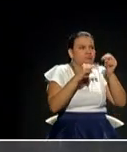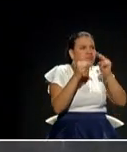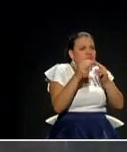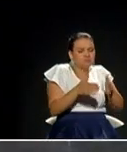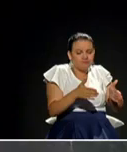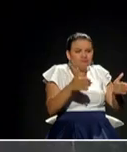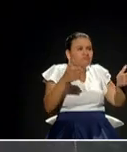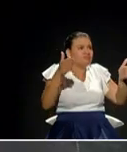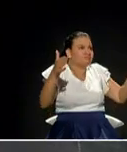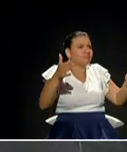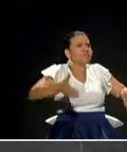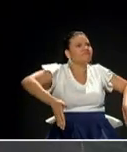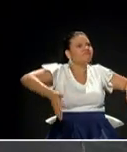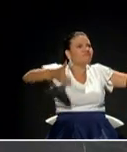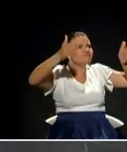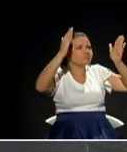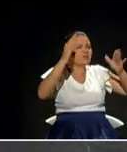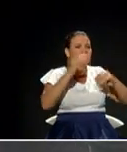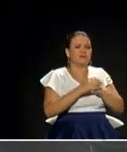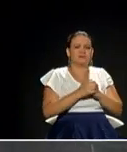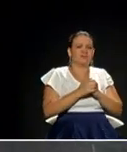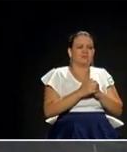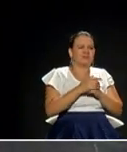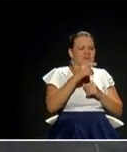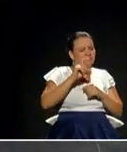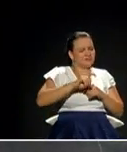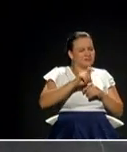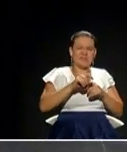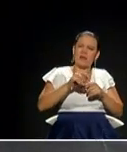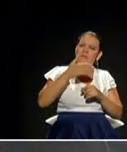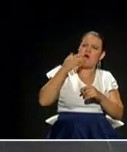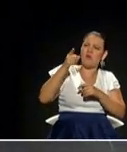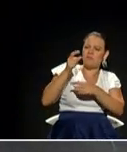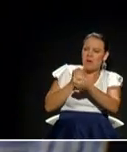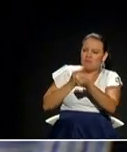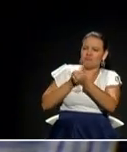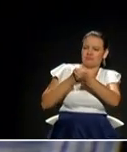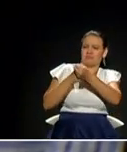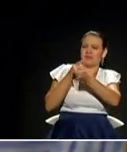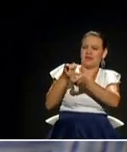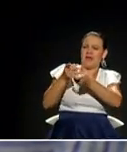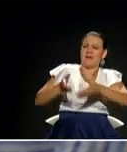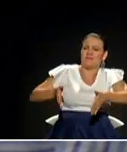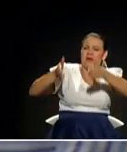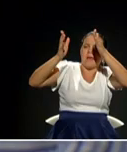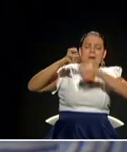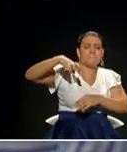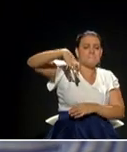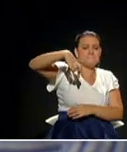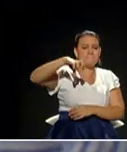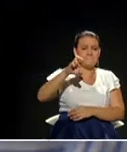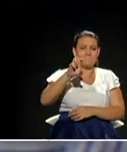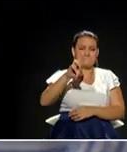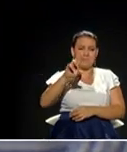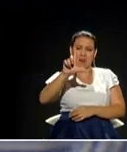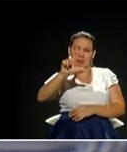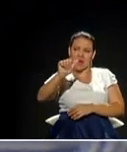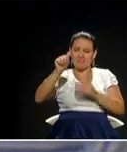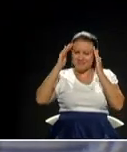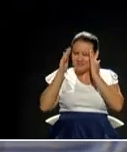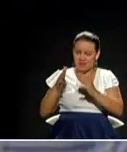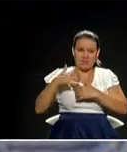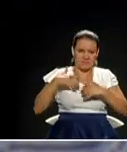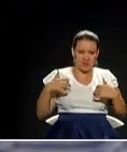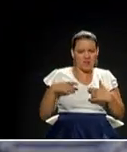corta lo que tenemos en la ciudad la perla la tela funciona muy bien hemos avanzado en su cobertura nos toca tener la capacidad de entender muy bien